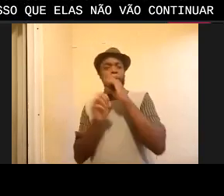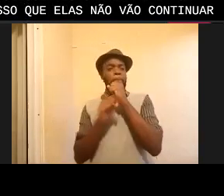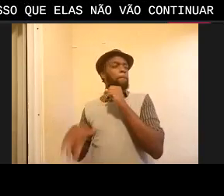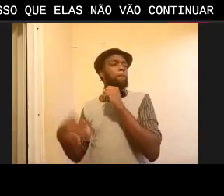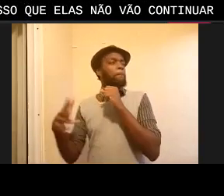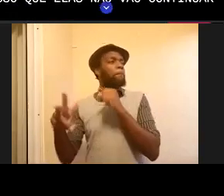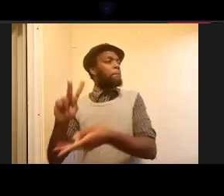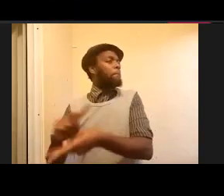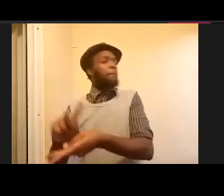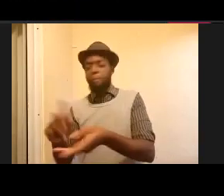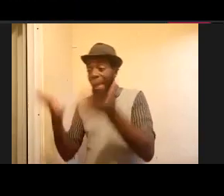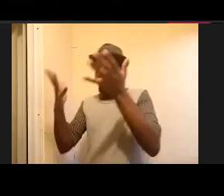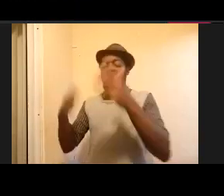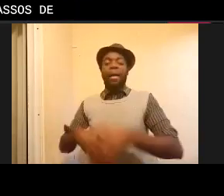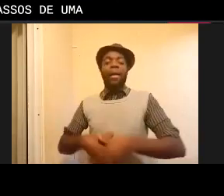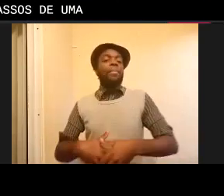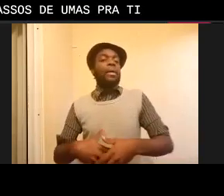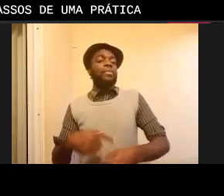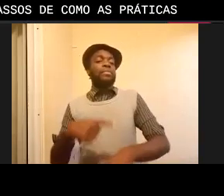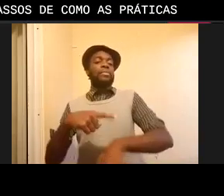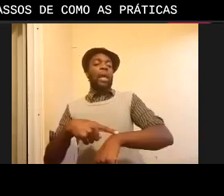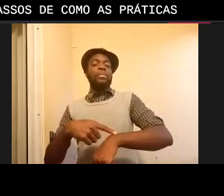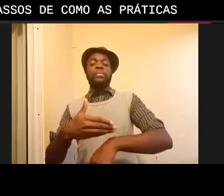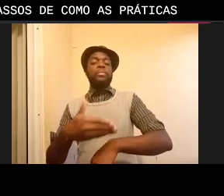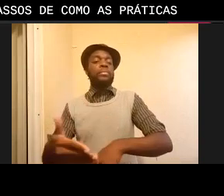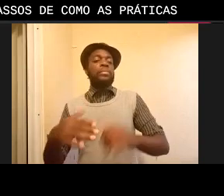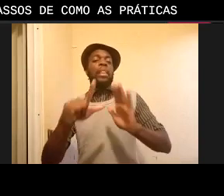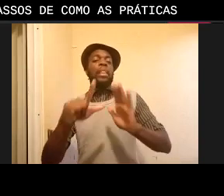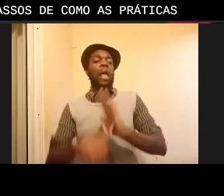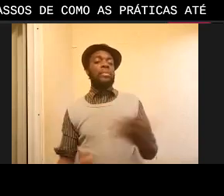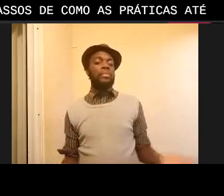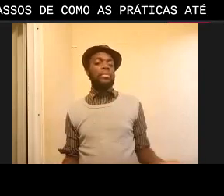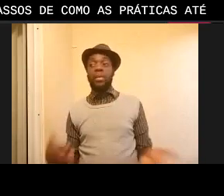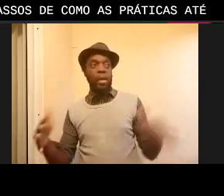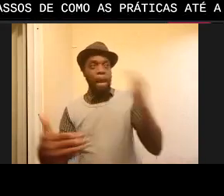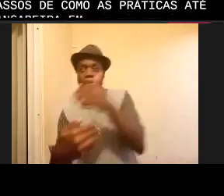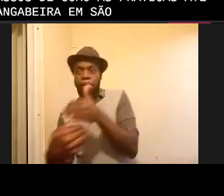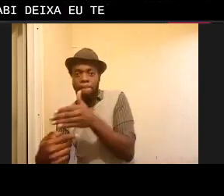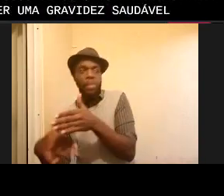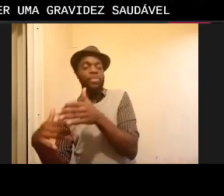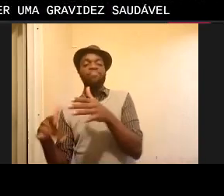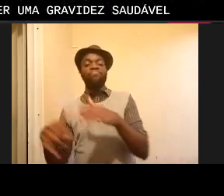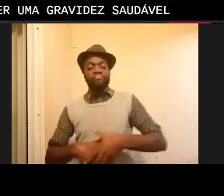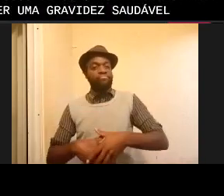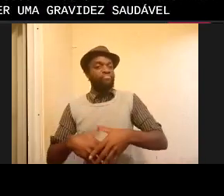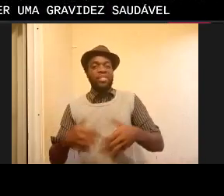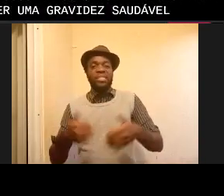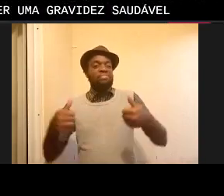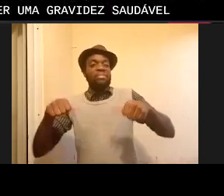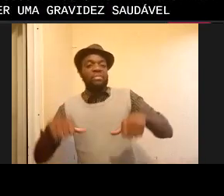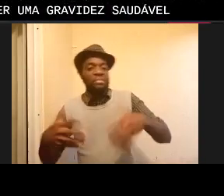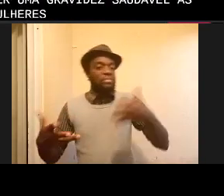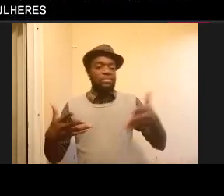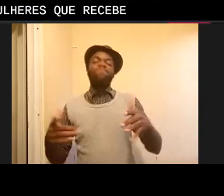pasos de buenas prácticas para tener un embarazo saludable. Las mujeres que reciben una adecuada atención